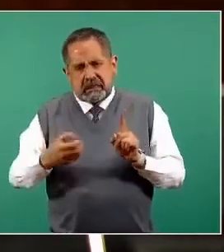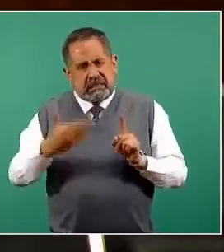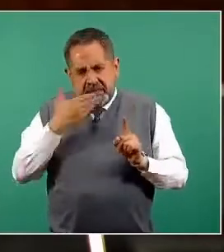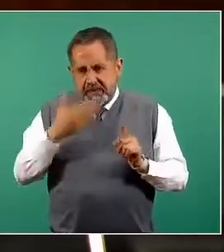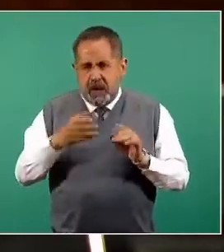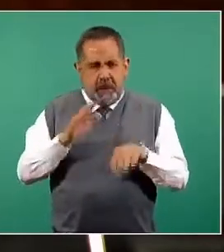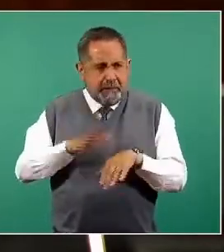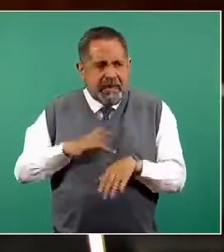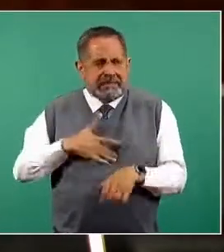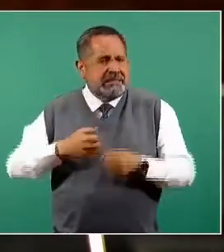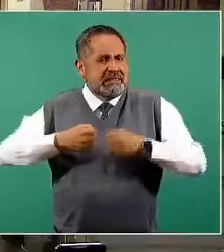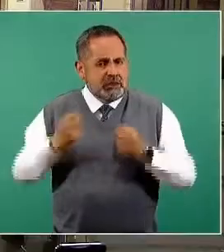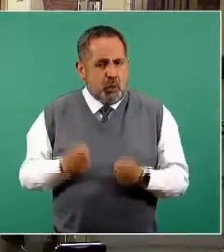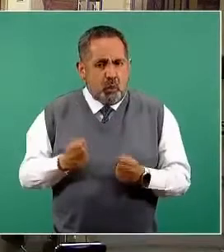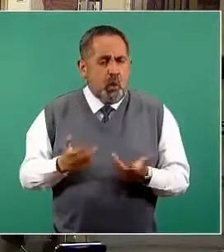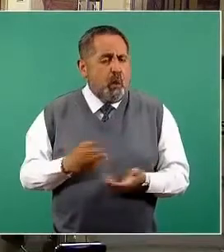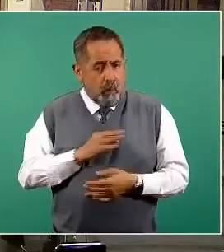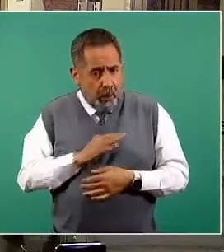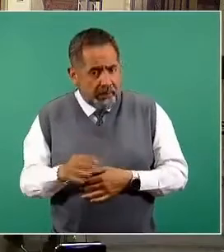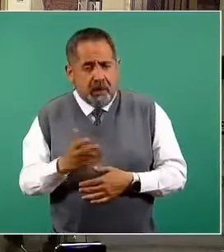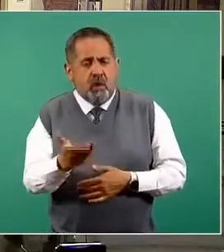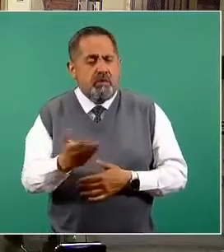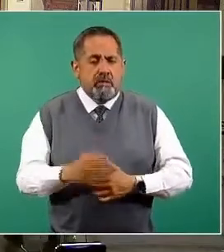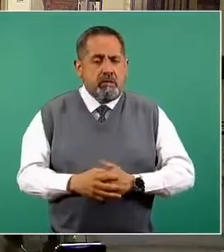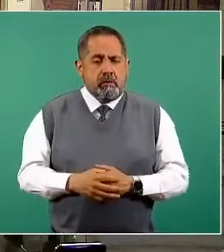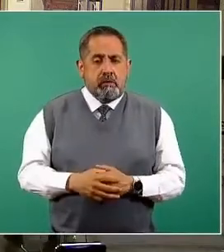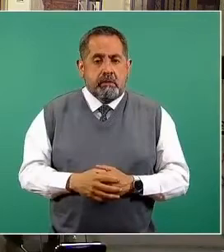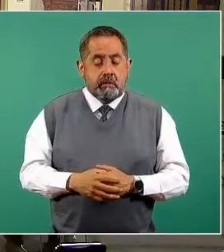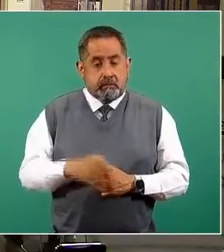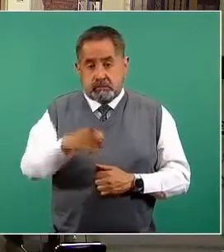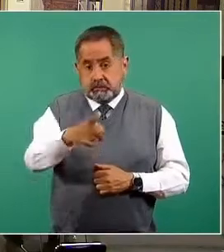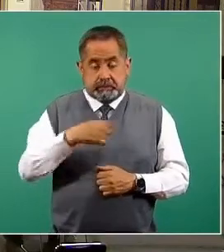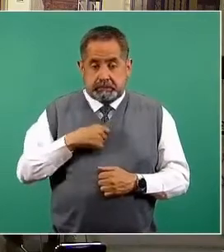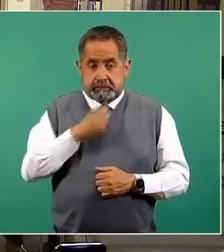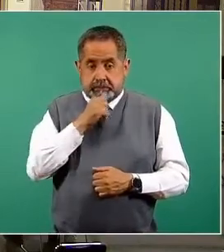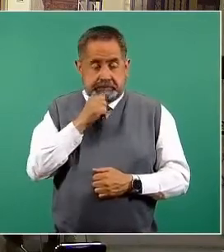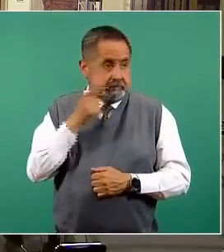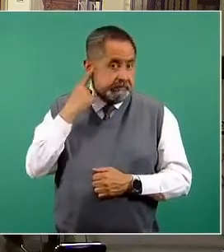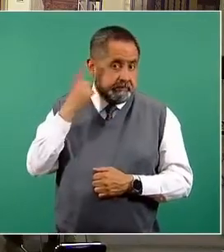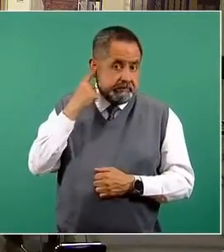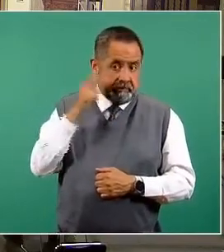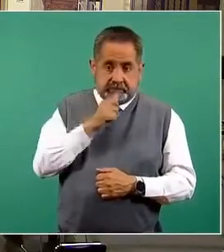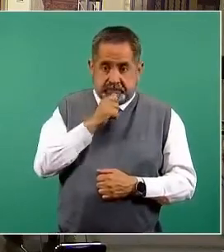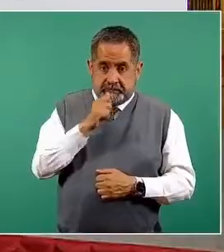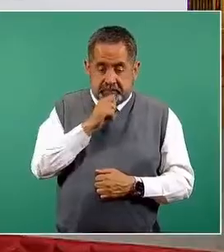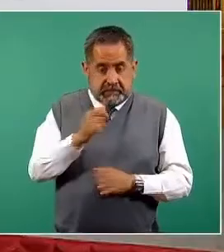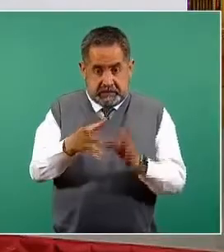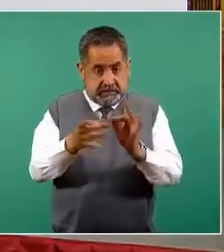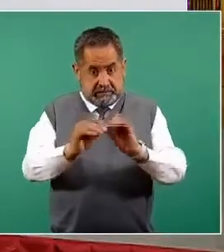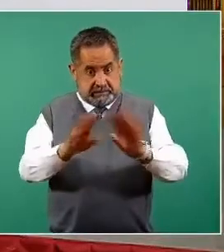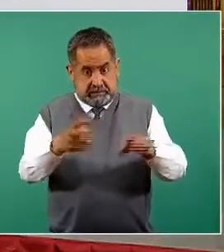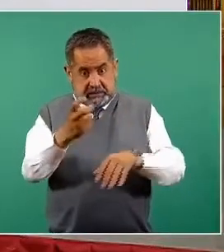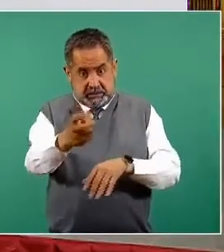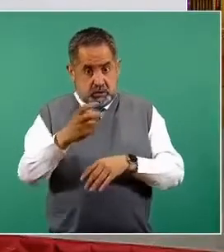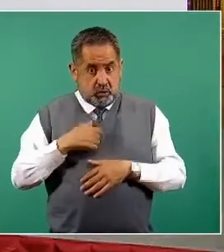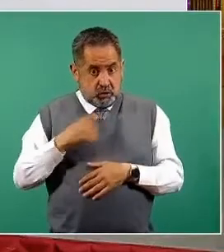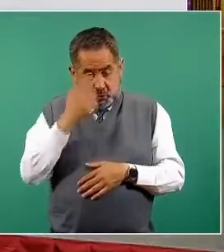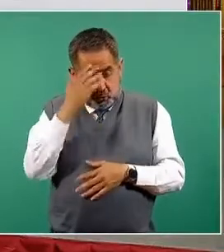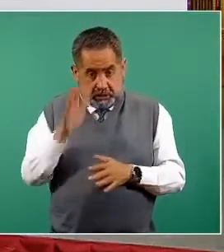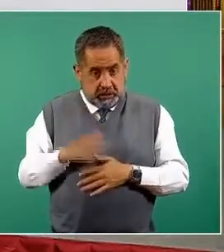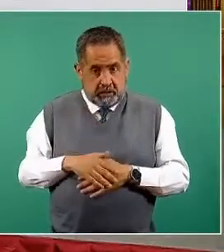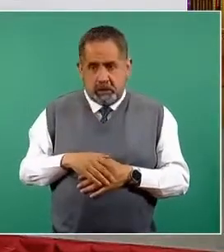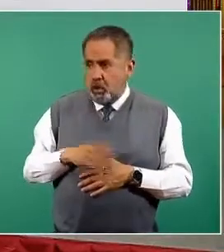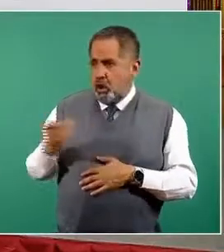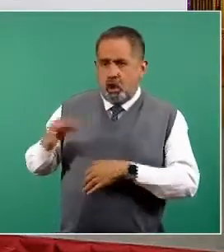manera segura. Muchas gracias. No tengo todavía conocimiento de esa recomendación así de explícita, pero le pido al